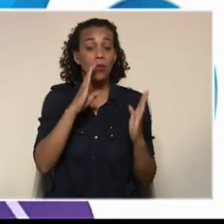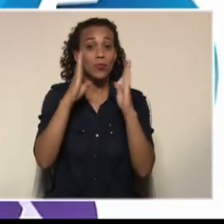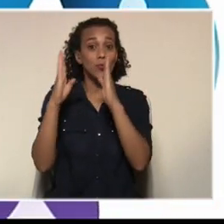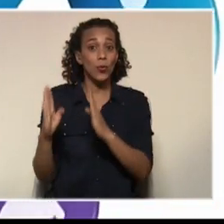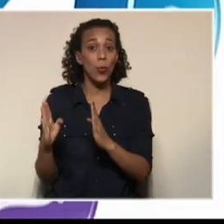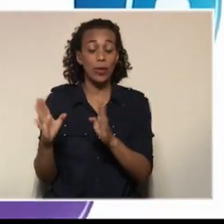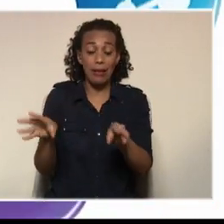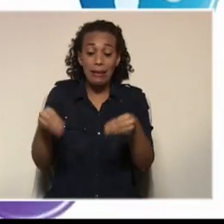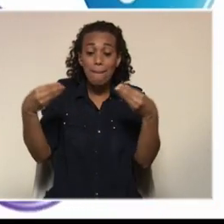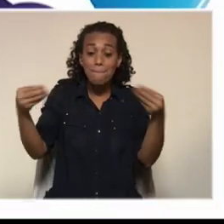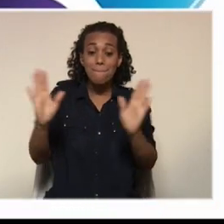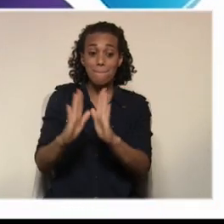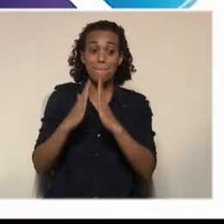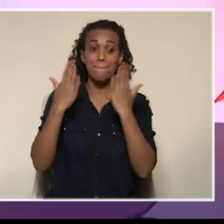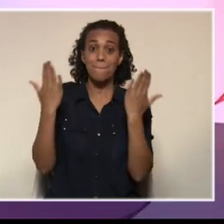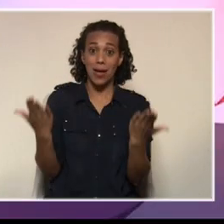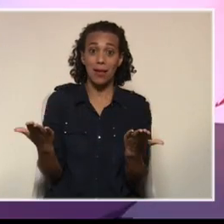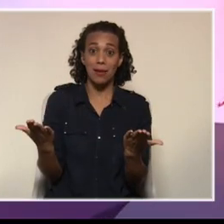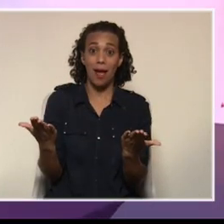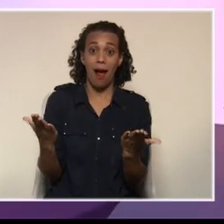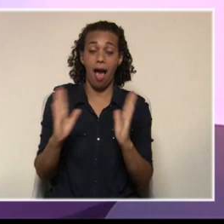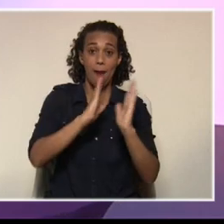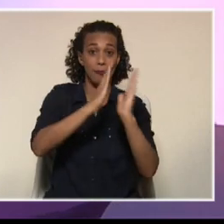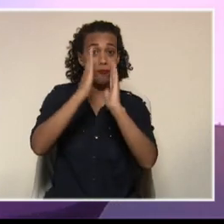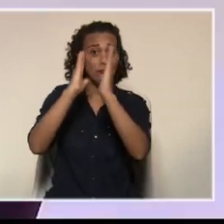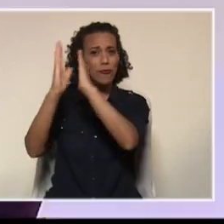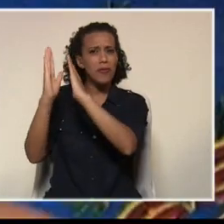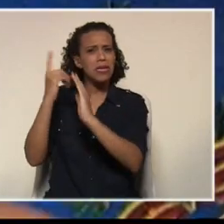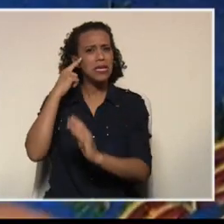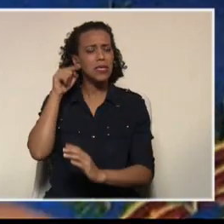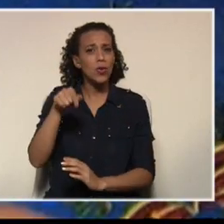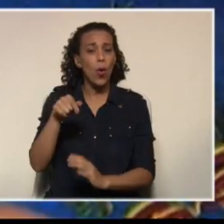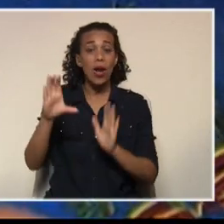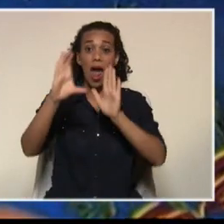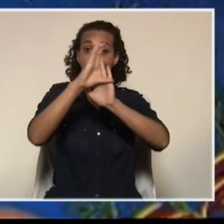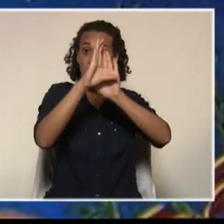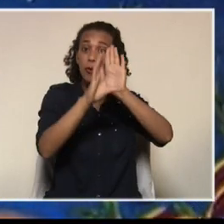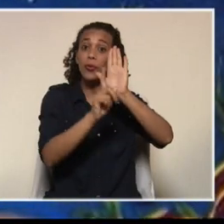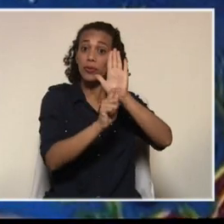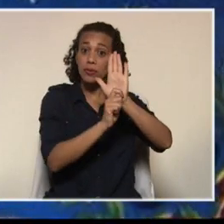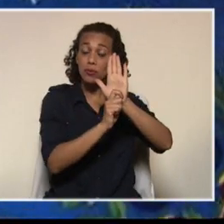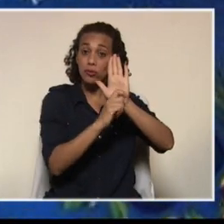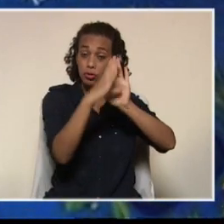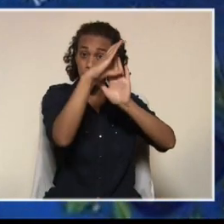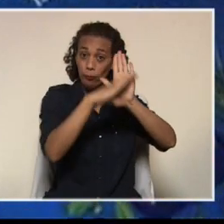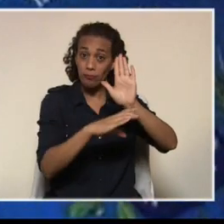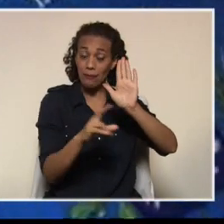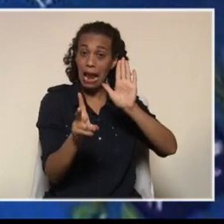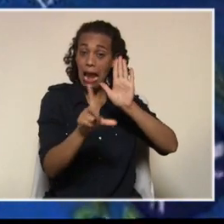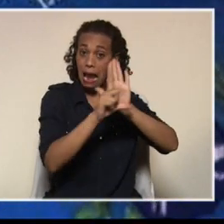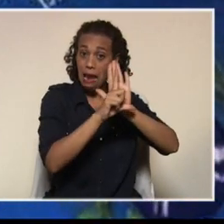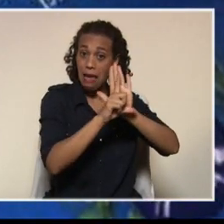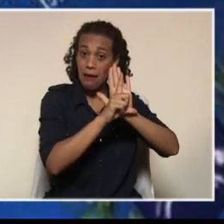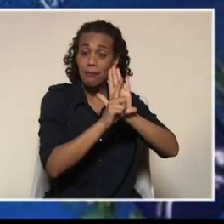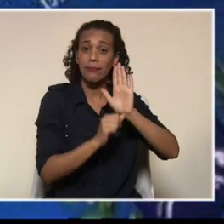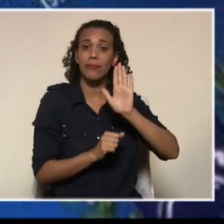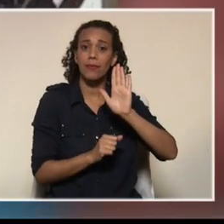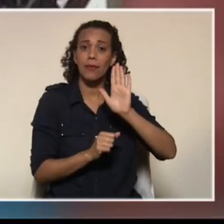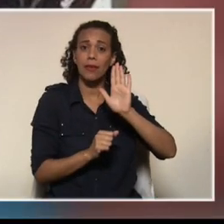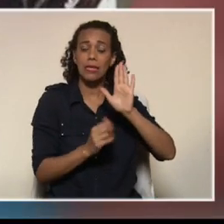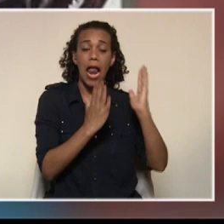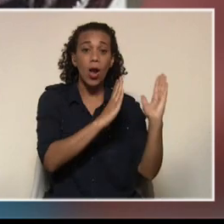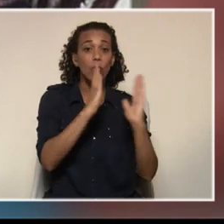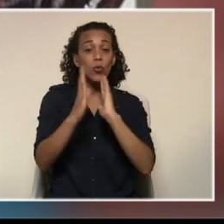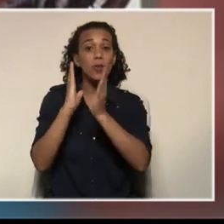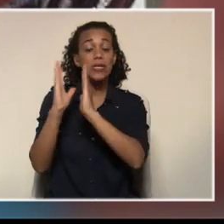aspecto del material en físico, tenemos nosotros la Constitución de la República Bolivariana de Venezuela, lo que son la